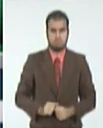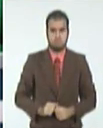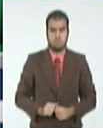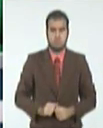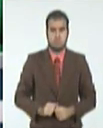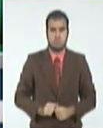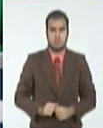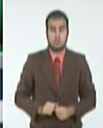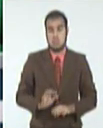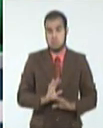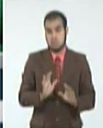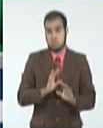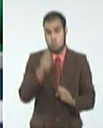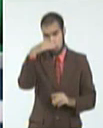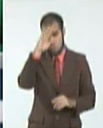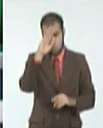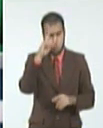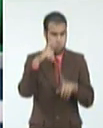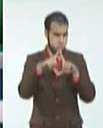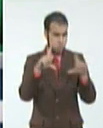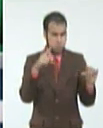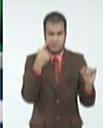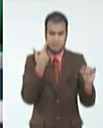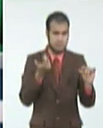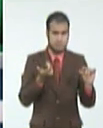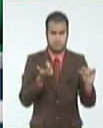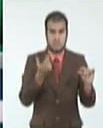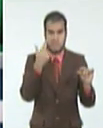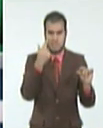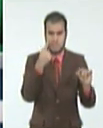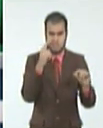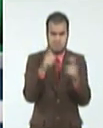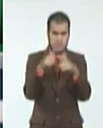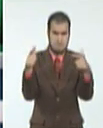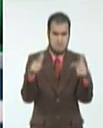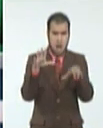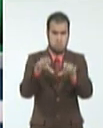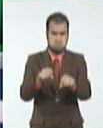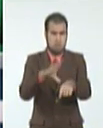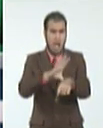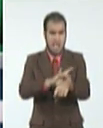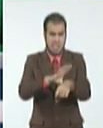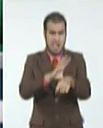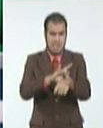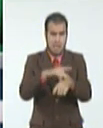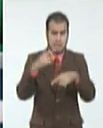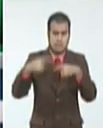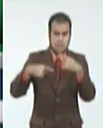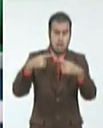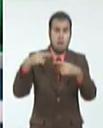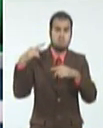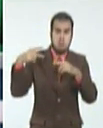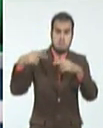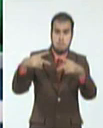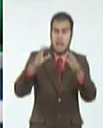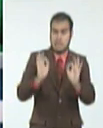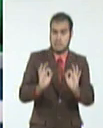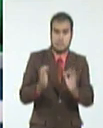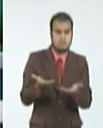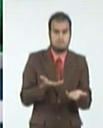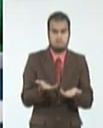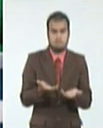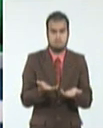con este comportamiento de la incidencia del número de casos diarios que se diagnosticaron,